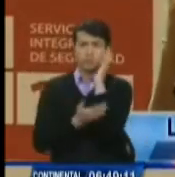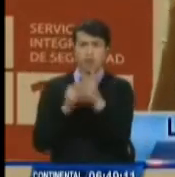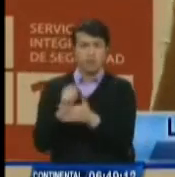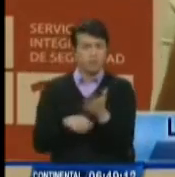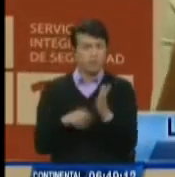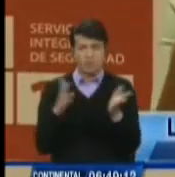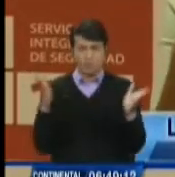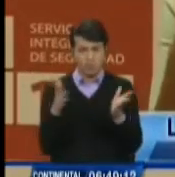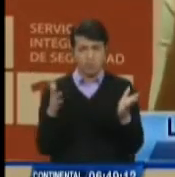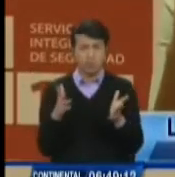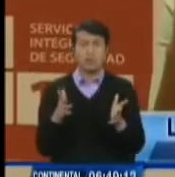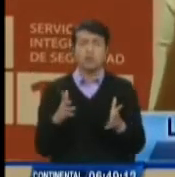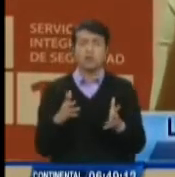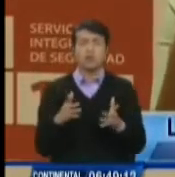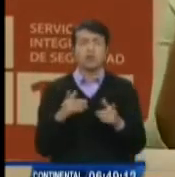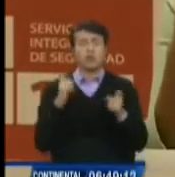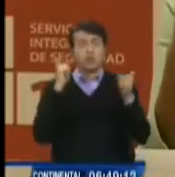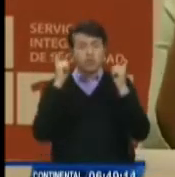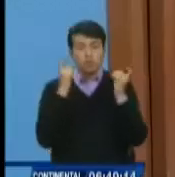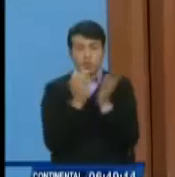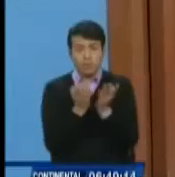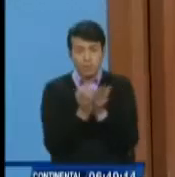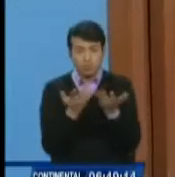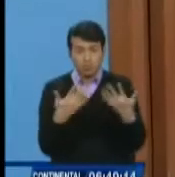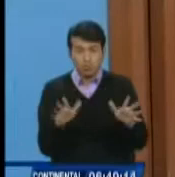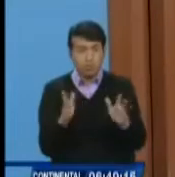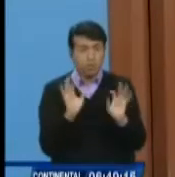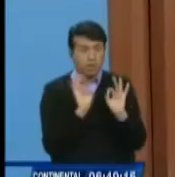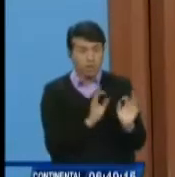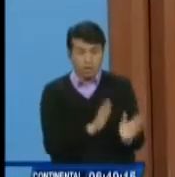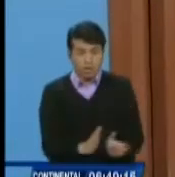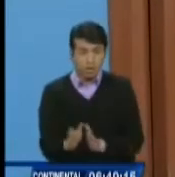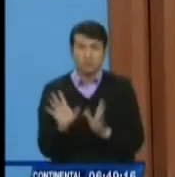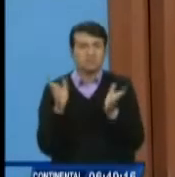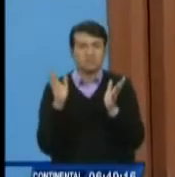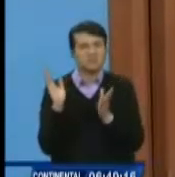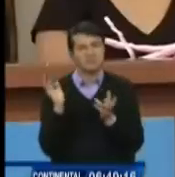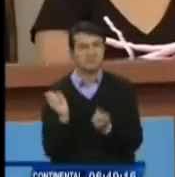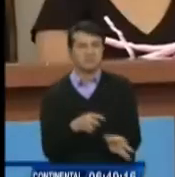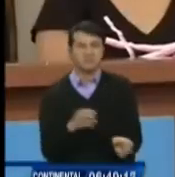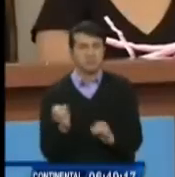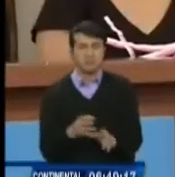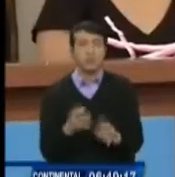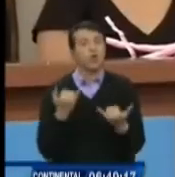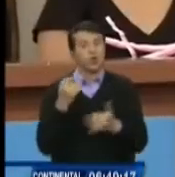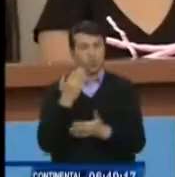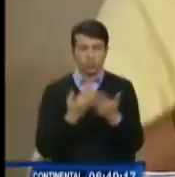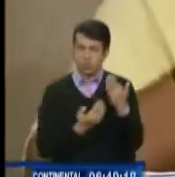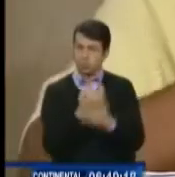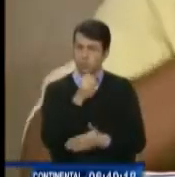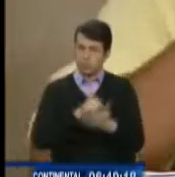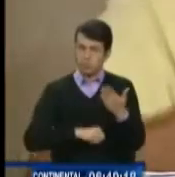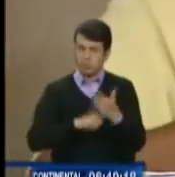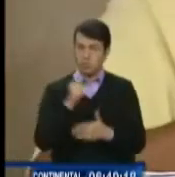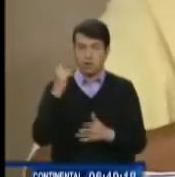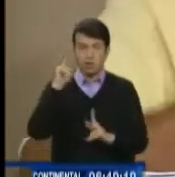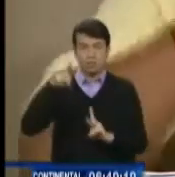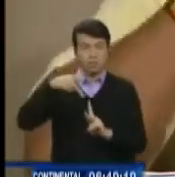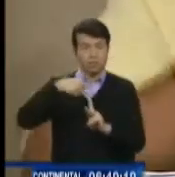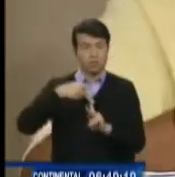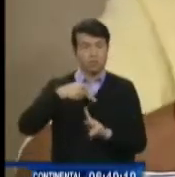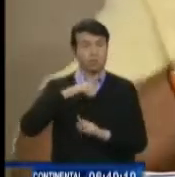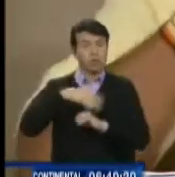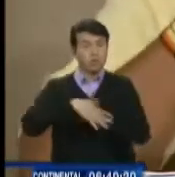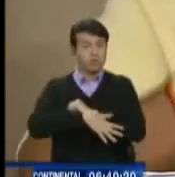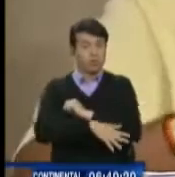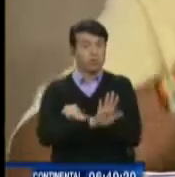autorizada, mal manejo de desechos. Ahora, con la entrega de un nuevo permiso, la prefectura de Morona, Santiago, tiene la